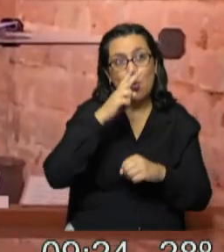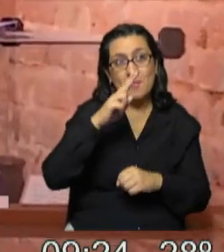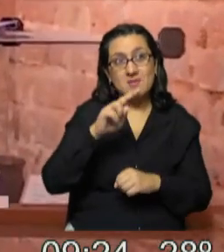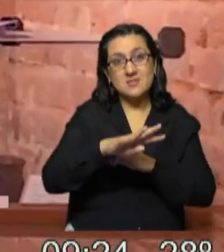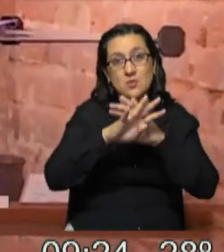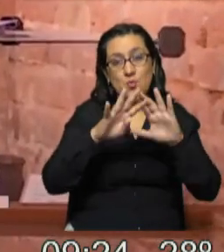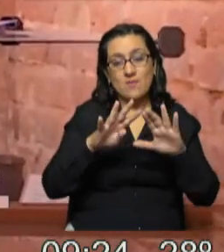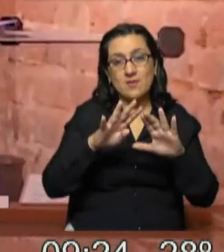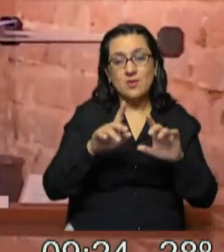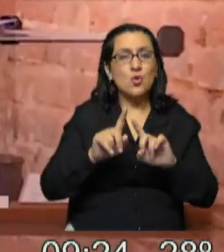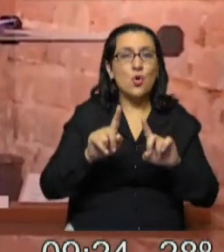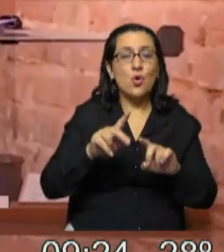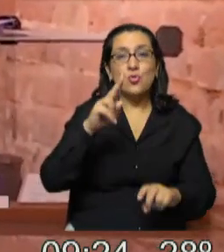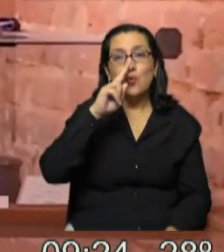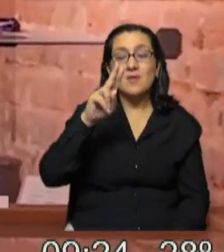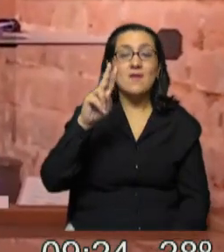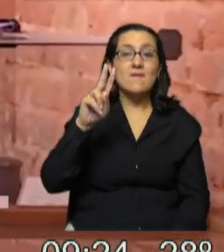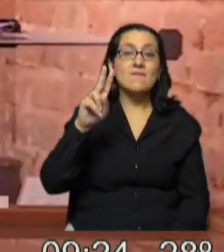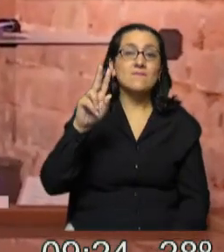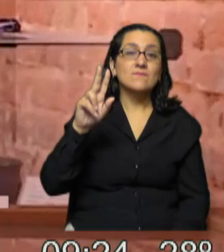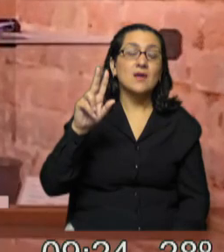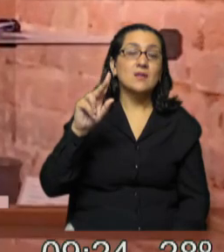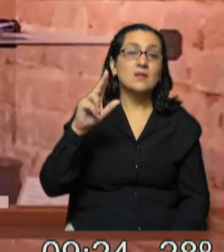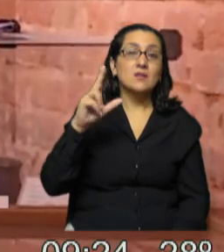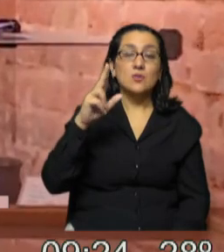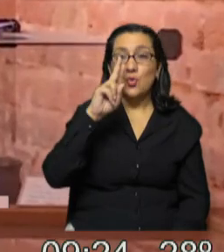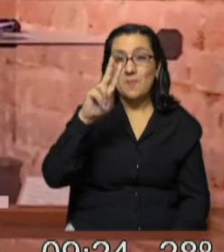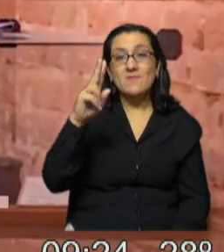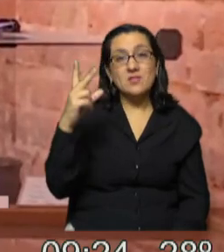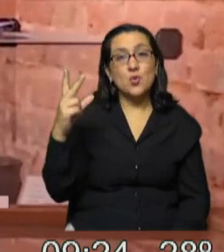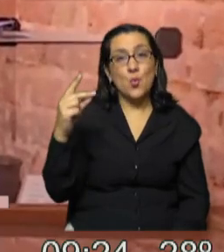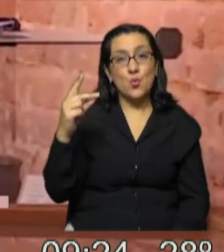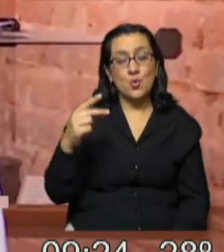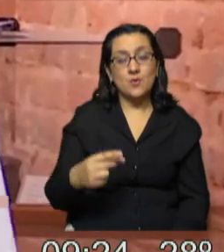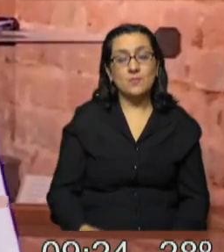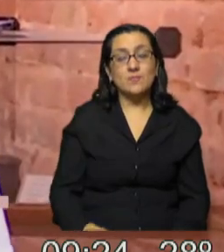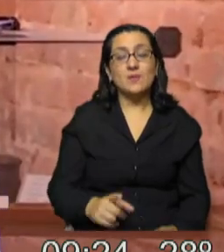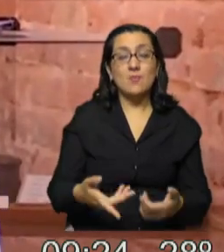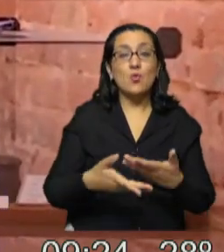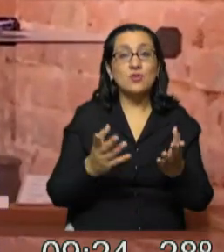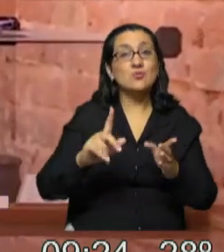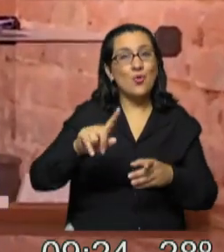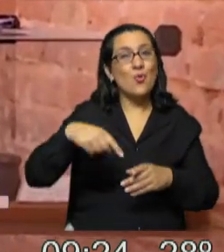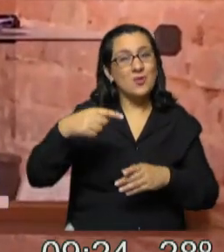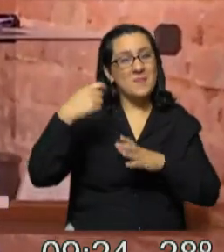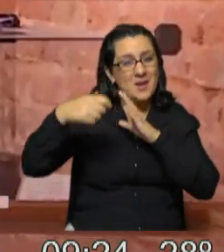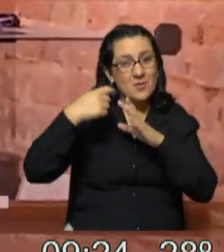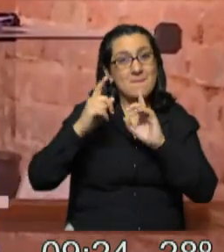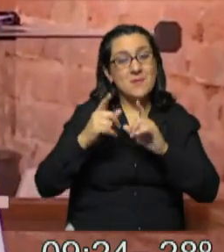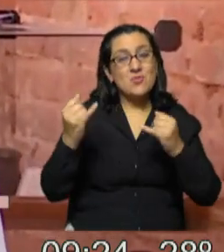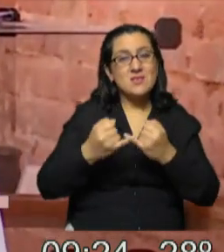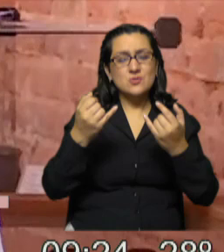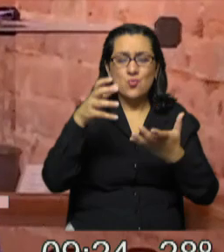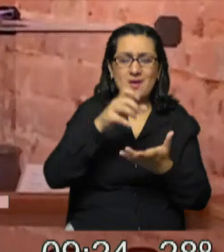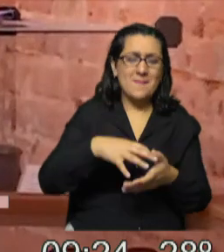2021. 2021. 2019 empezó la obra, en realidad. Ahí va, el 2021, que estrenamos otro documental acá ese mismo día. Es como, es un lugar